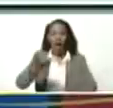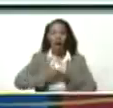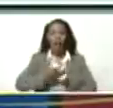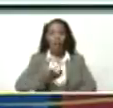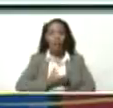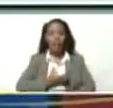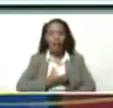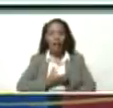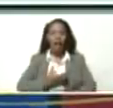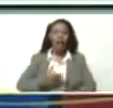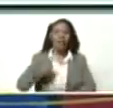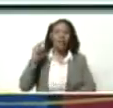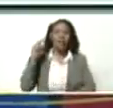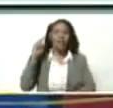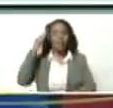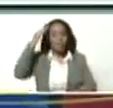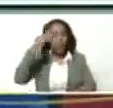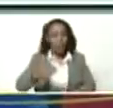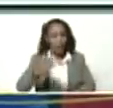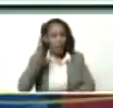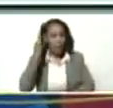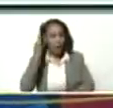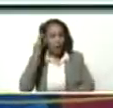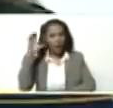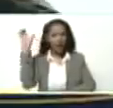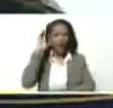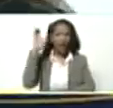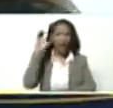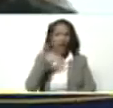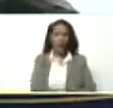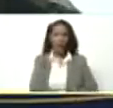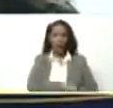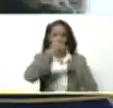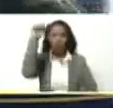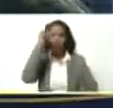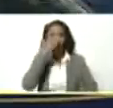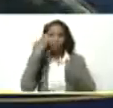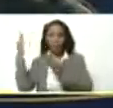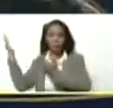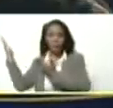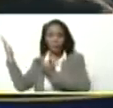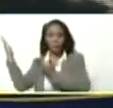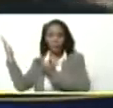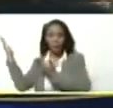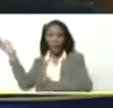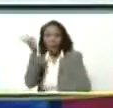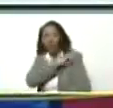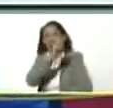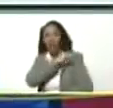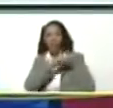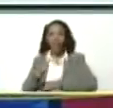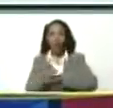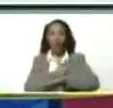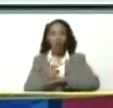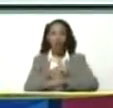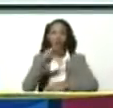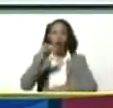alcaldesa Carmen Teresa de Caracas y su jefe de gobierno, Nahum